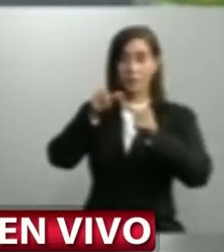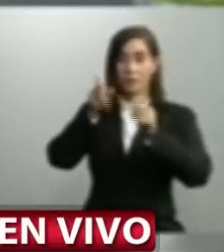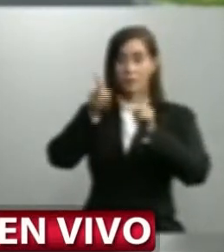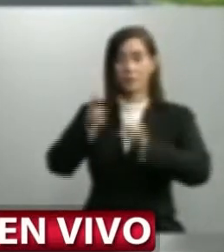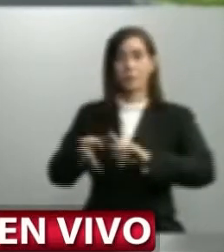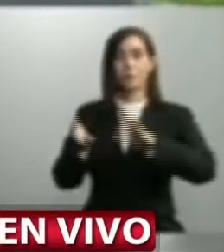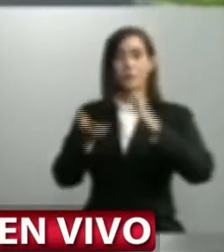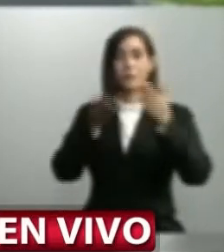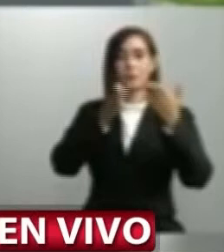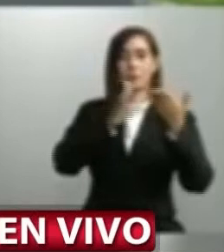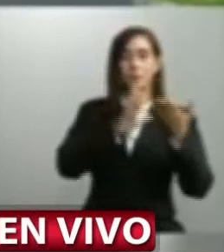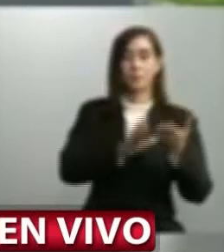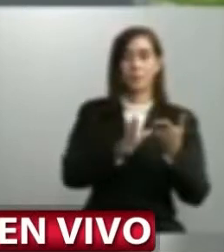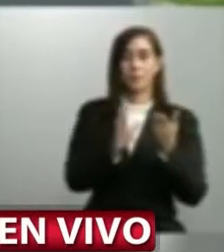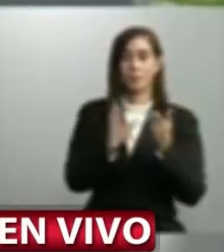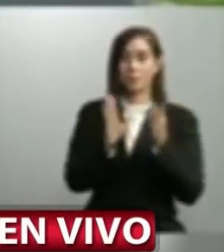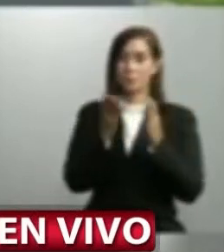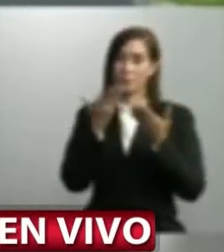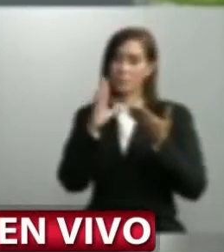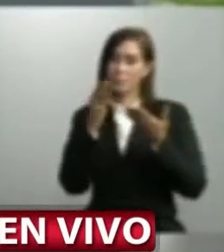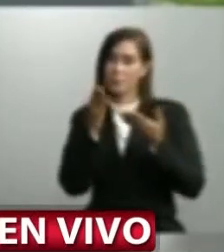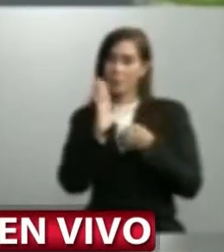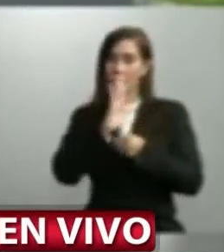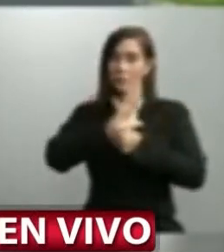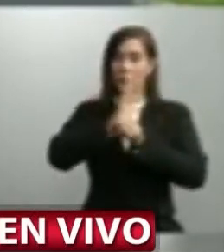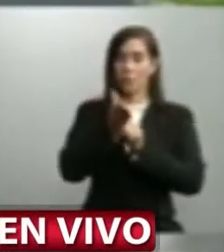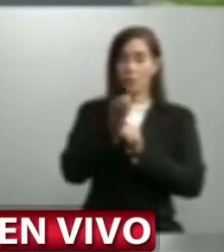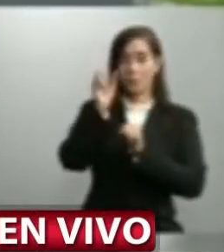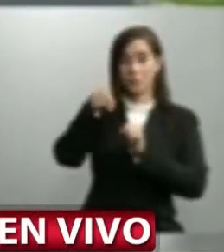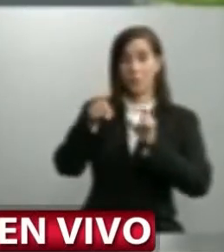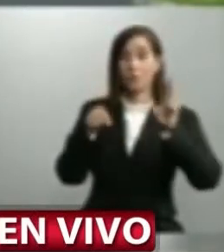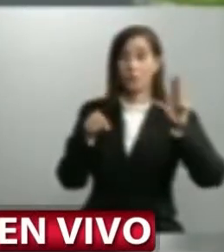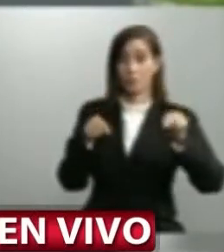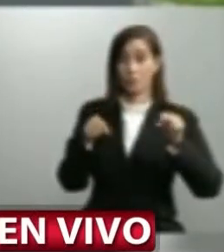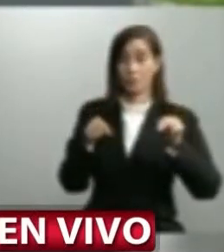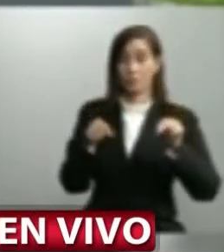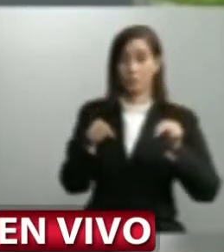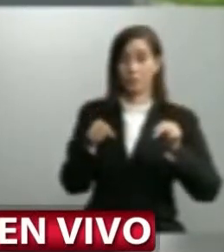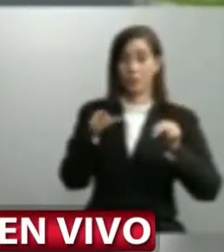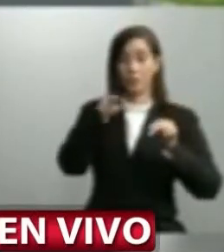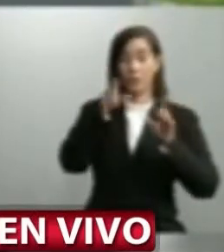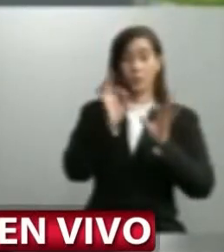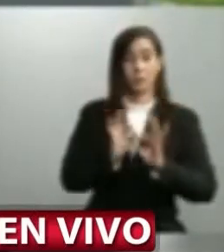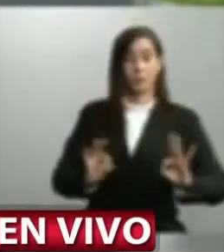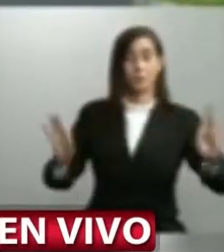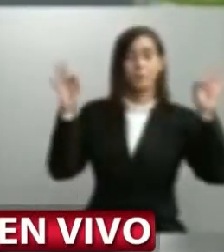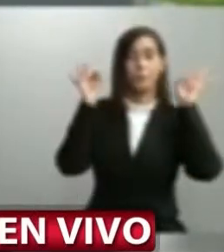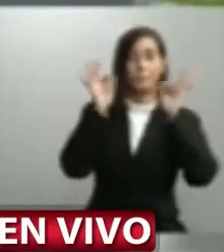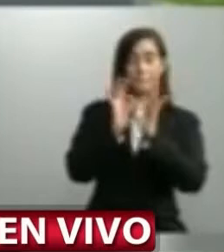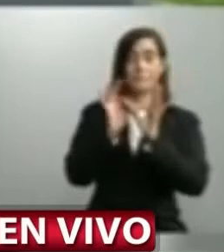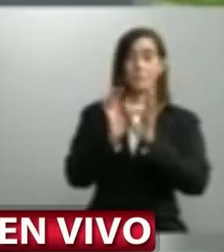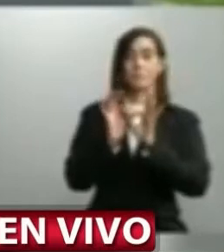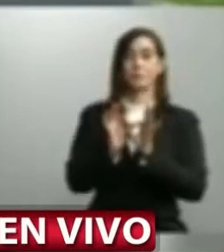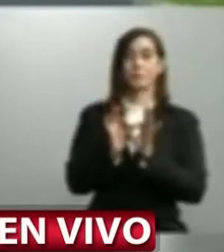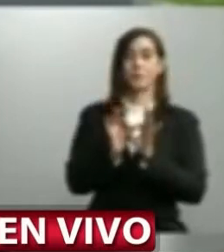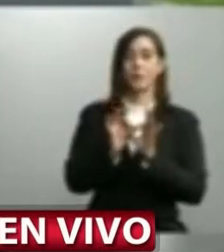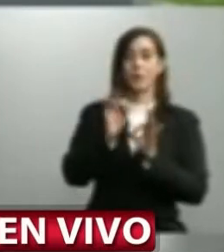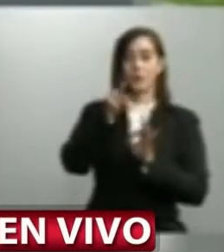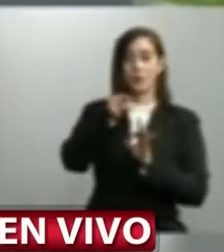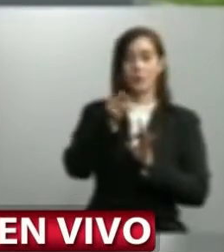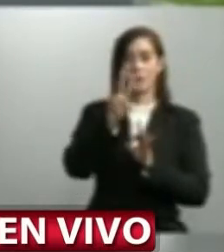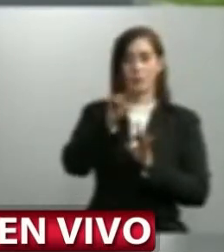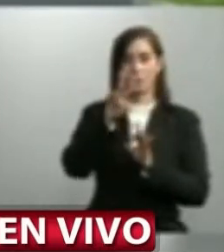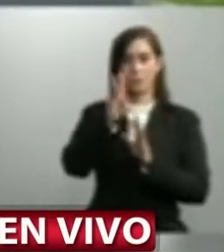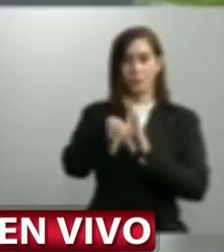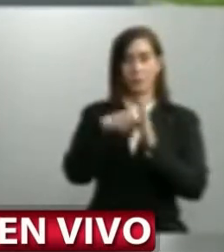tienen nexo con el COVID-19 o no. Esto es una parte importante. Y que hayan ocurrido de esa